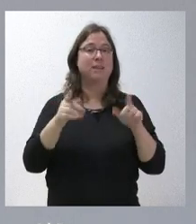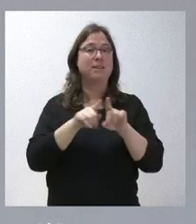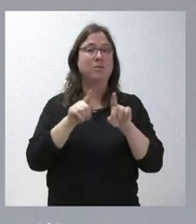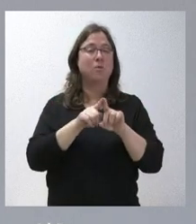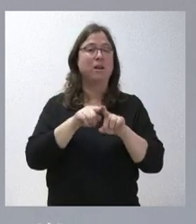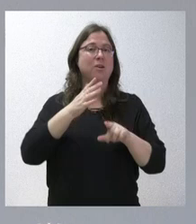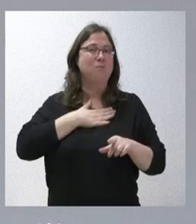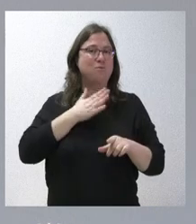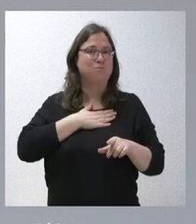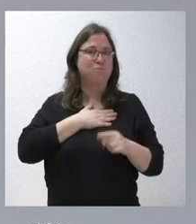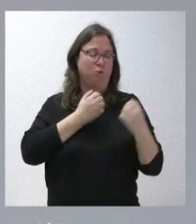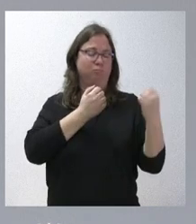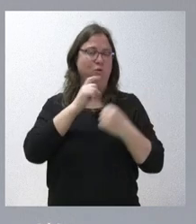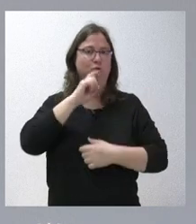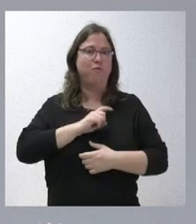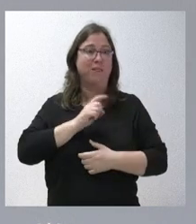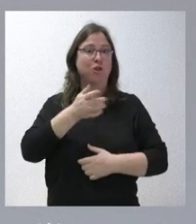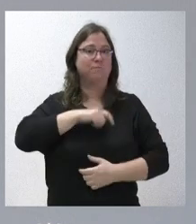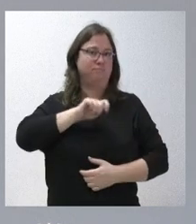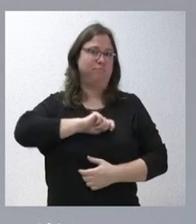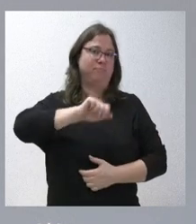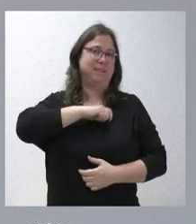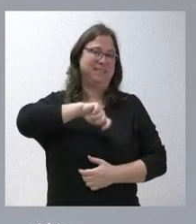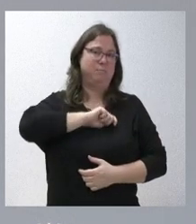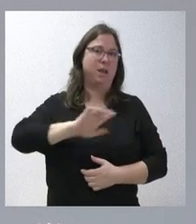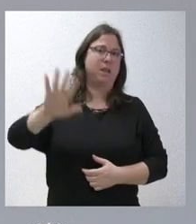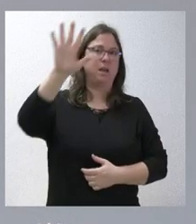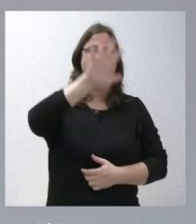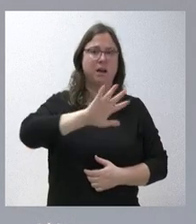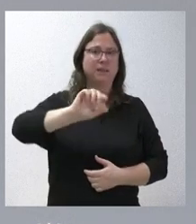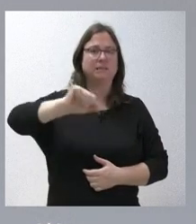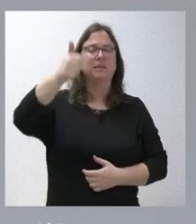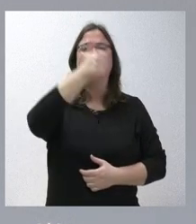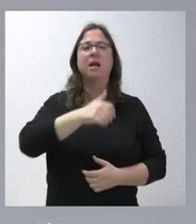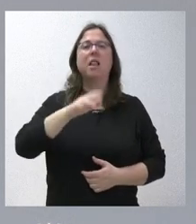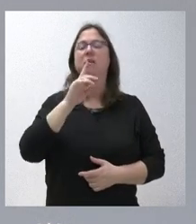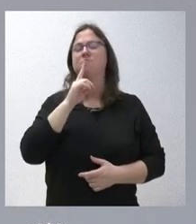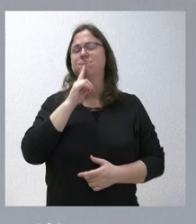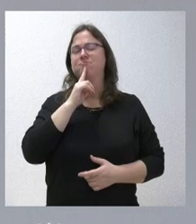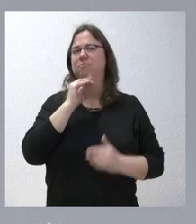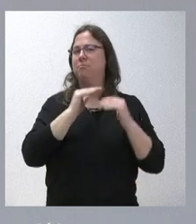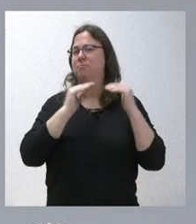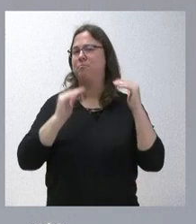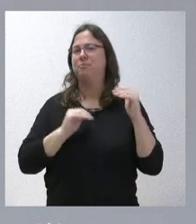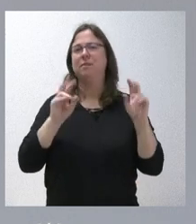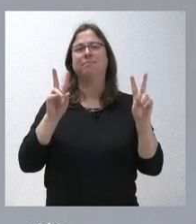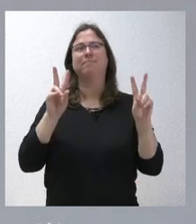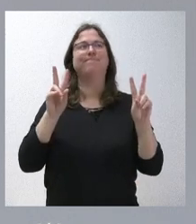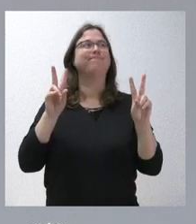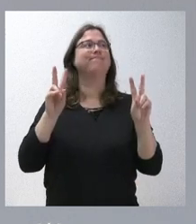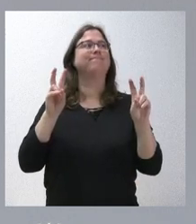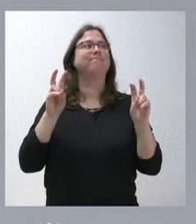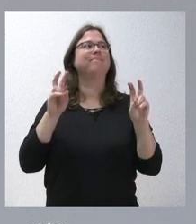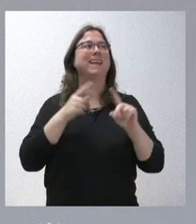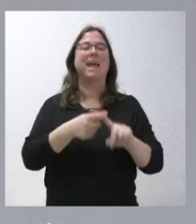instrumentales de los que se dota el estado estamos muy por debajo de lo que pueda ser un perfil entre comillas eh